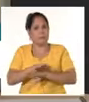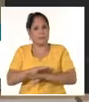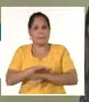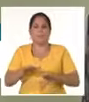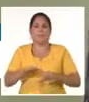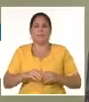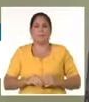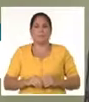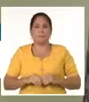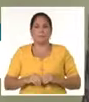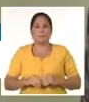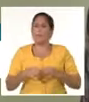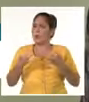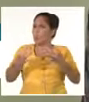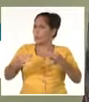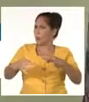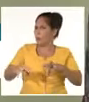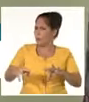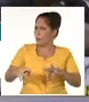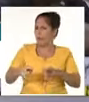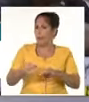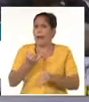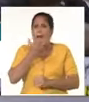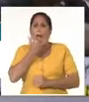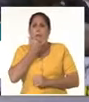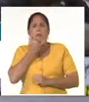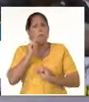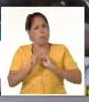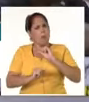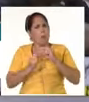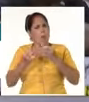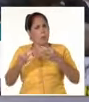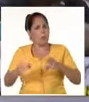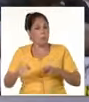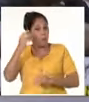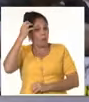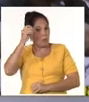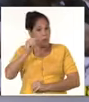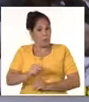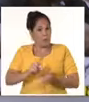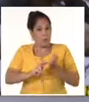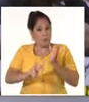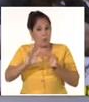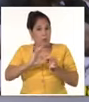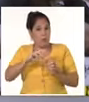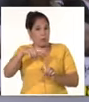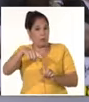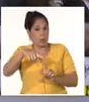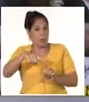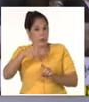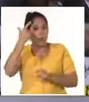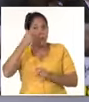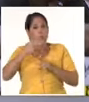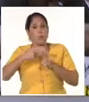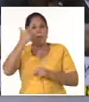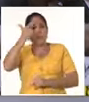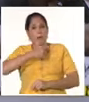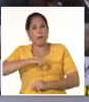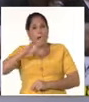y la vida en las zonas más afectadas la gobernadora de la provincia Alice azares